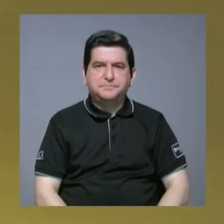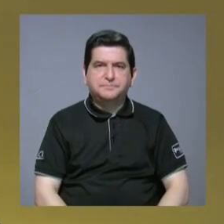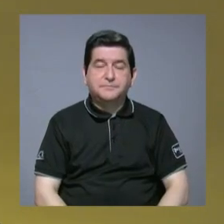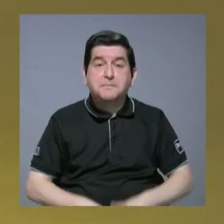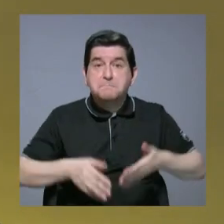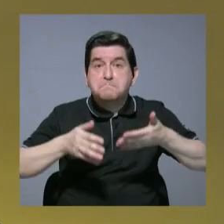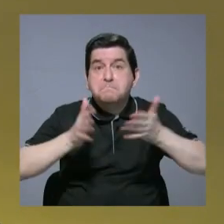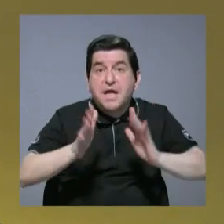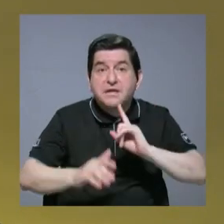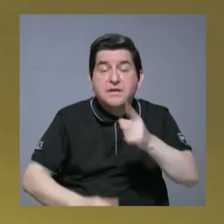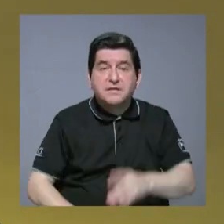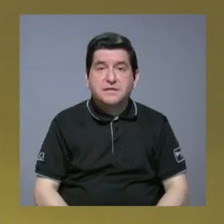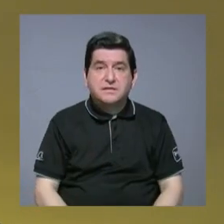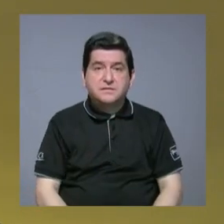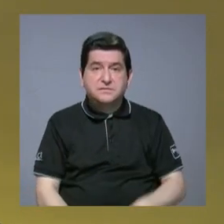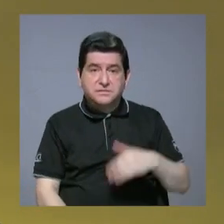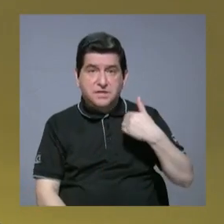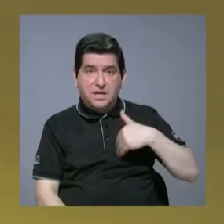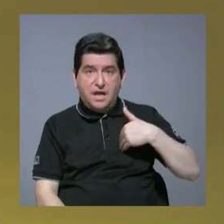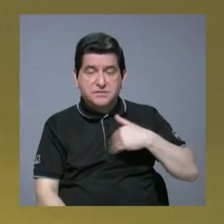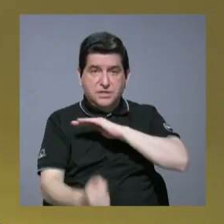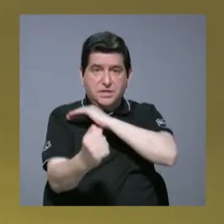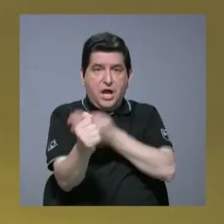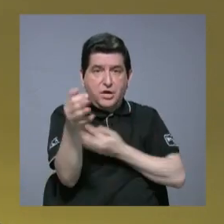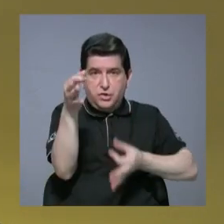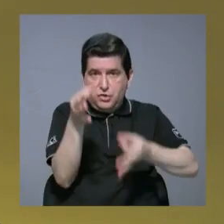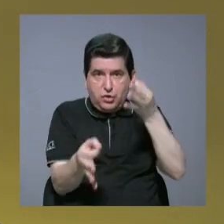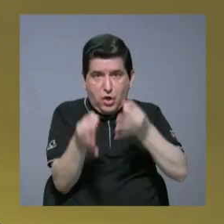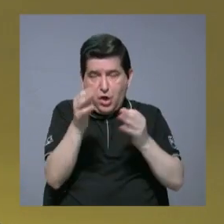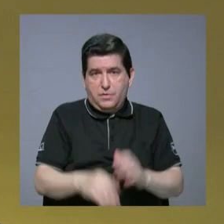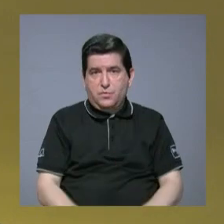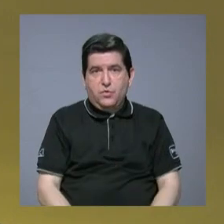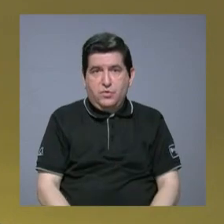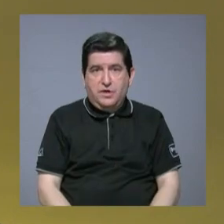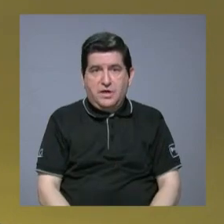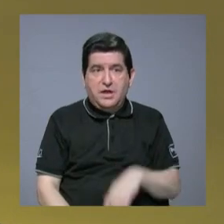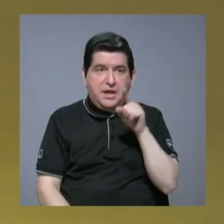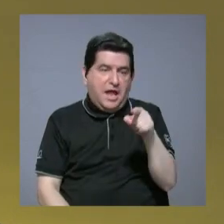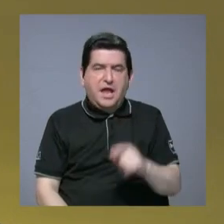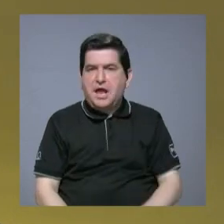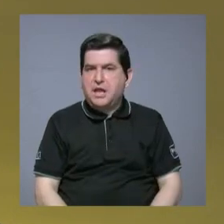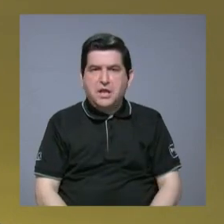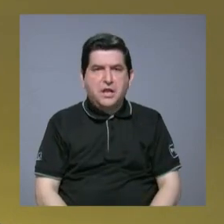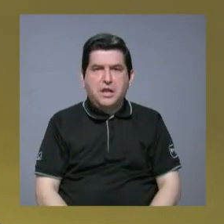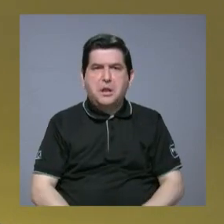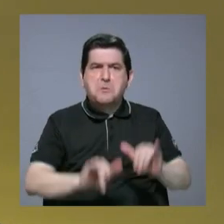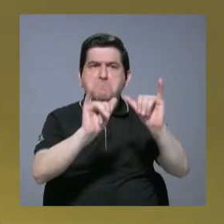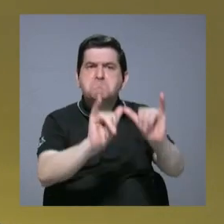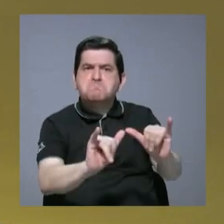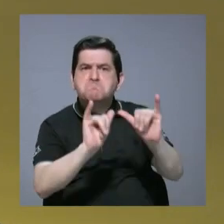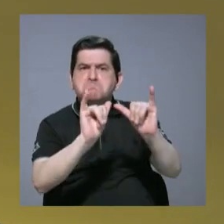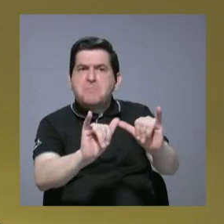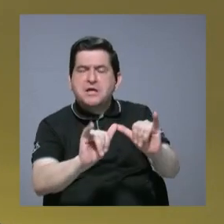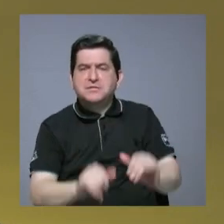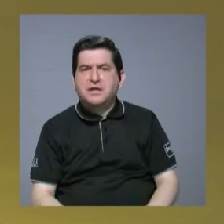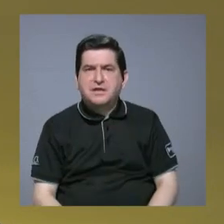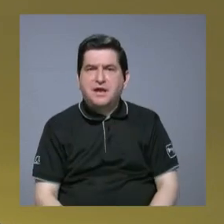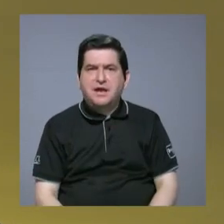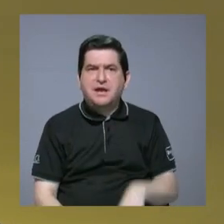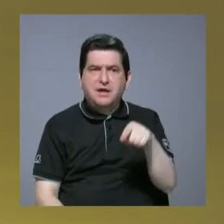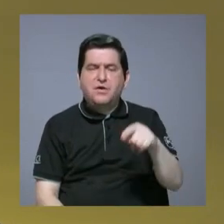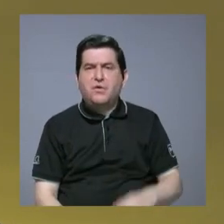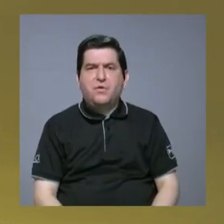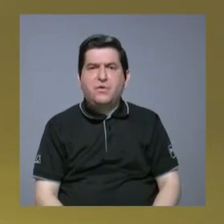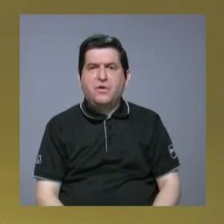mientras tanto le dicen que al señor del Poder Judicial no lo mantengan en el